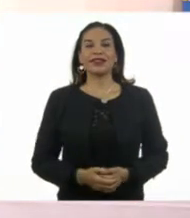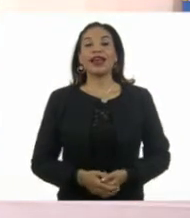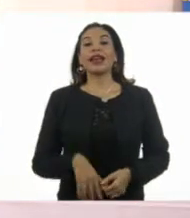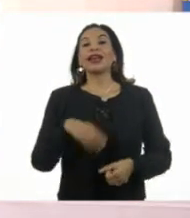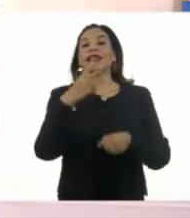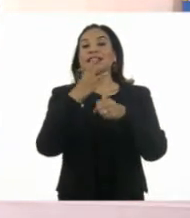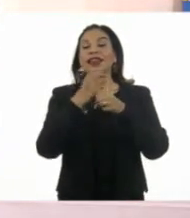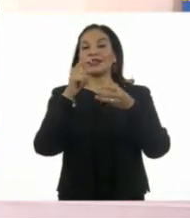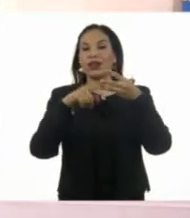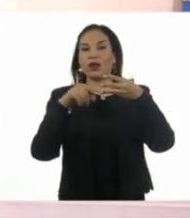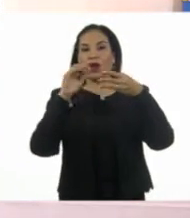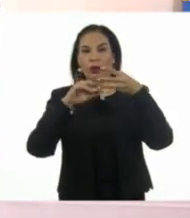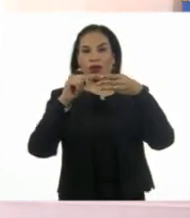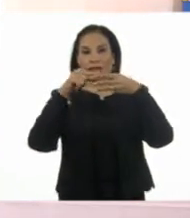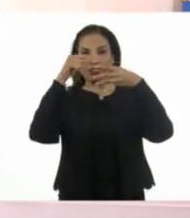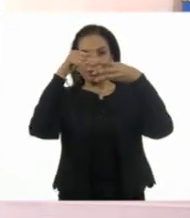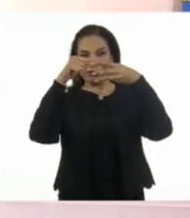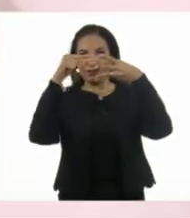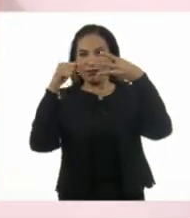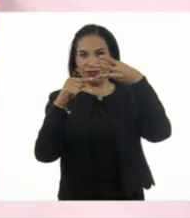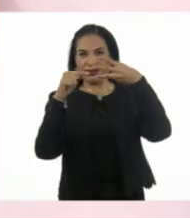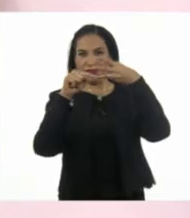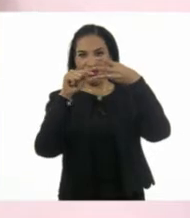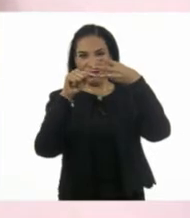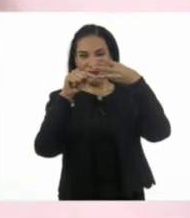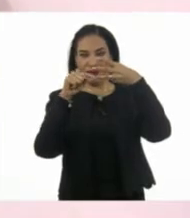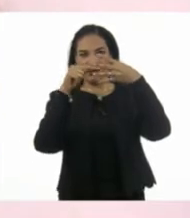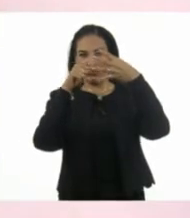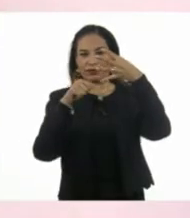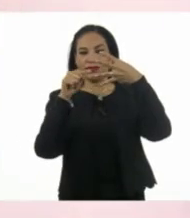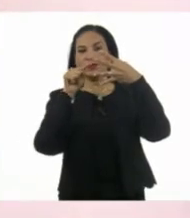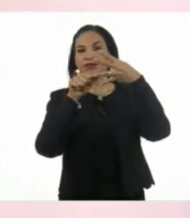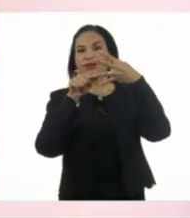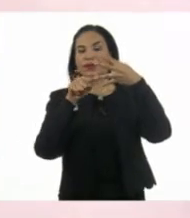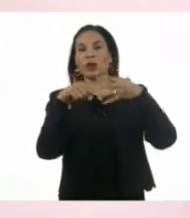el tercero de arriba, para abajo. Ajá. Entonces,